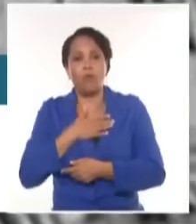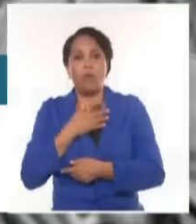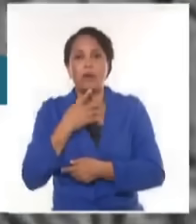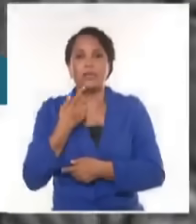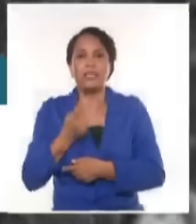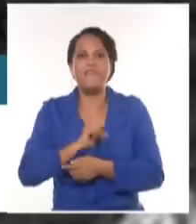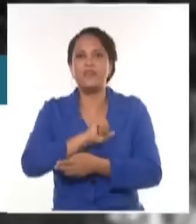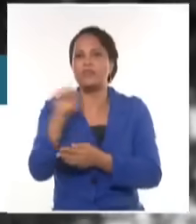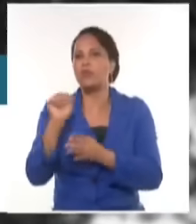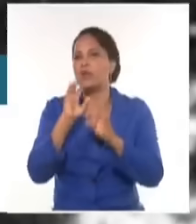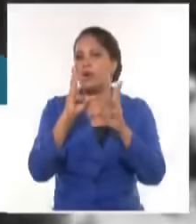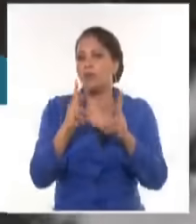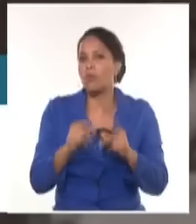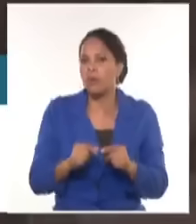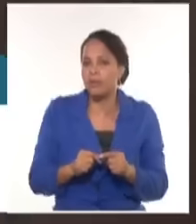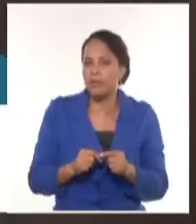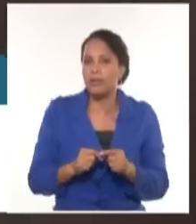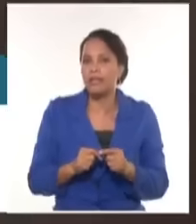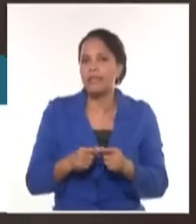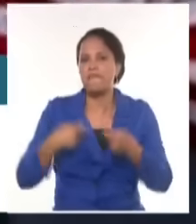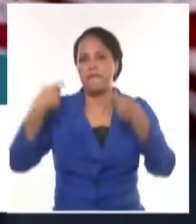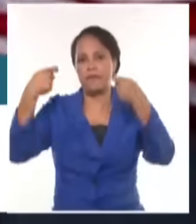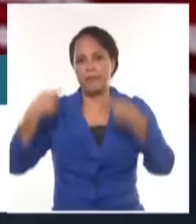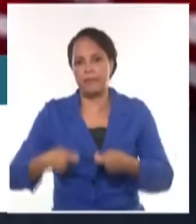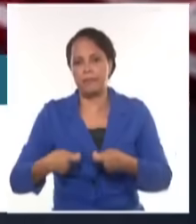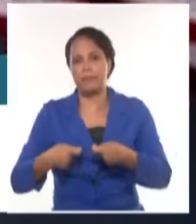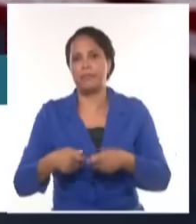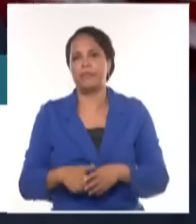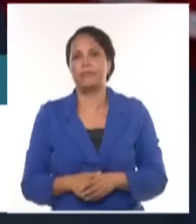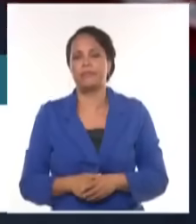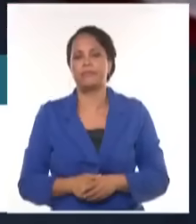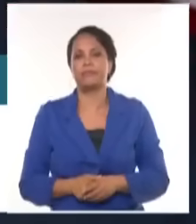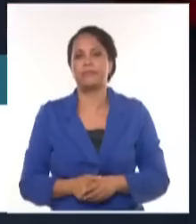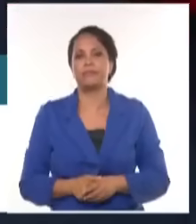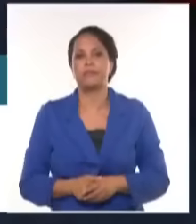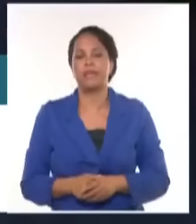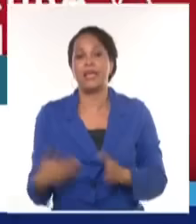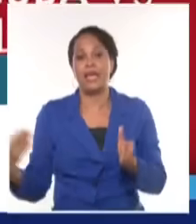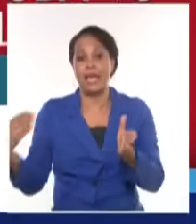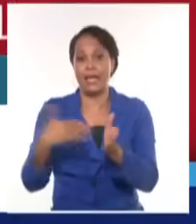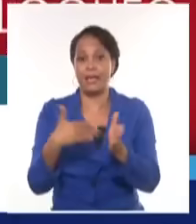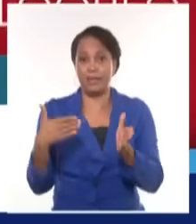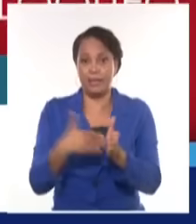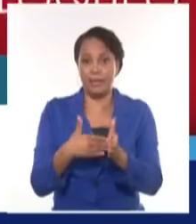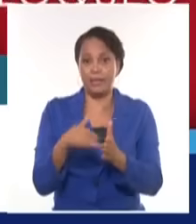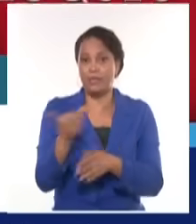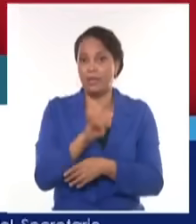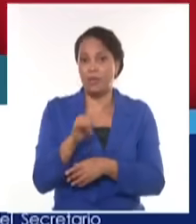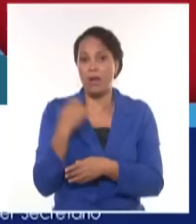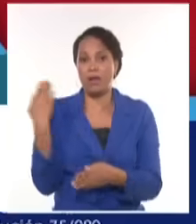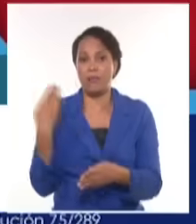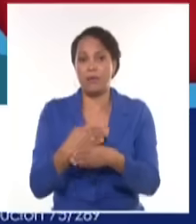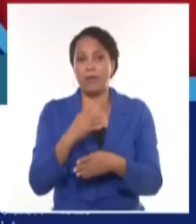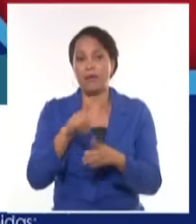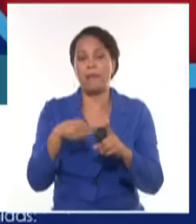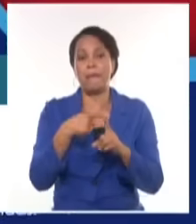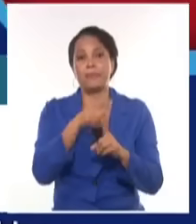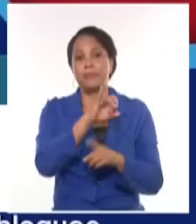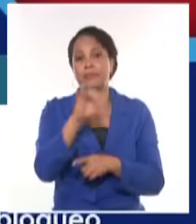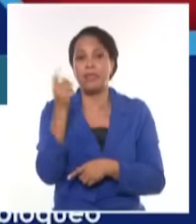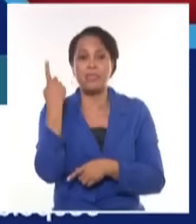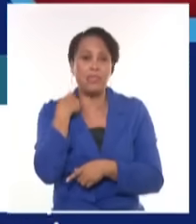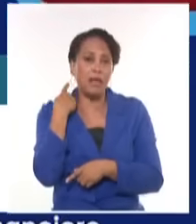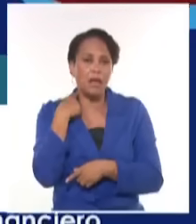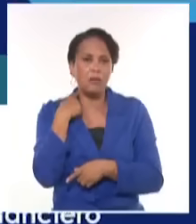con firmeza y decisión. Su injerencia, como el cerco imperial de más de 60 años,